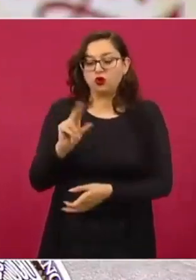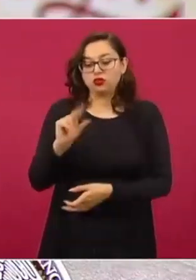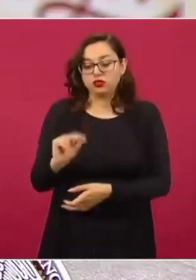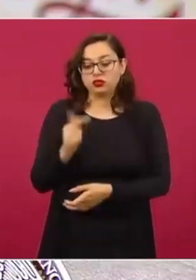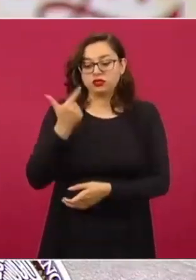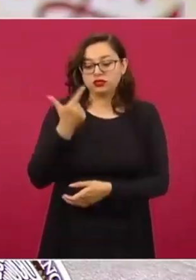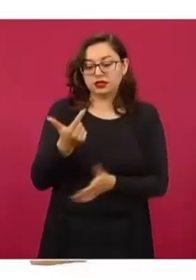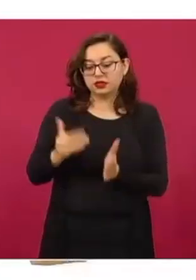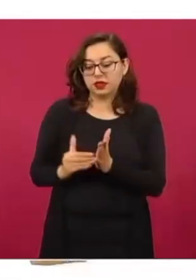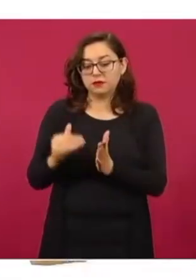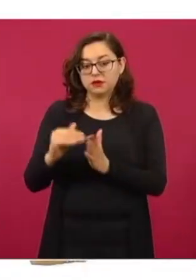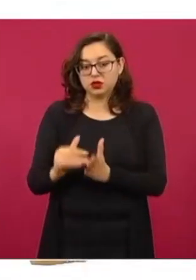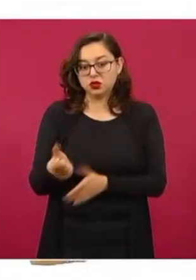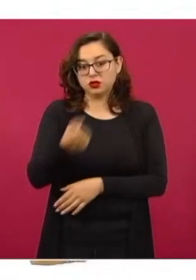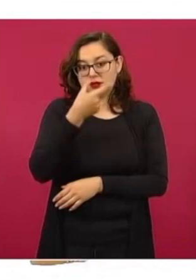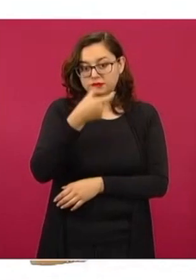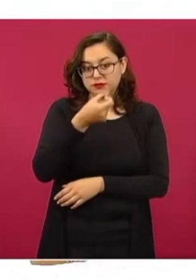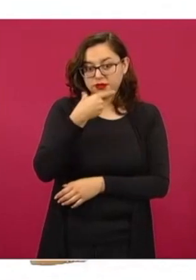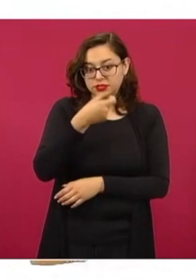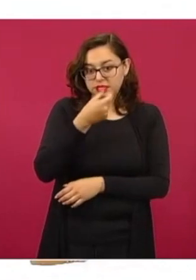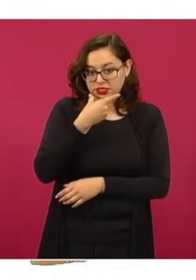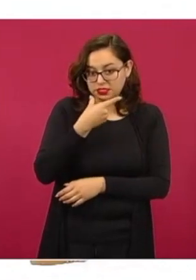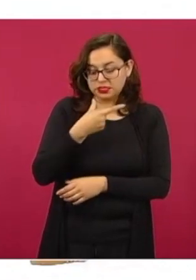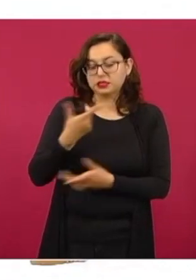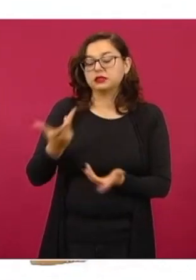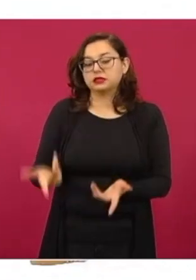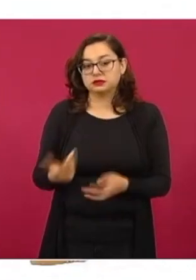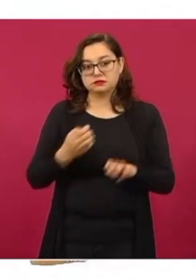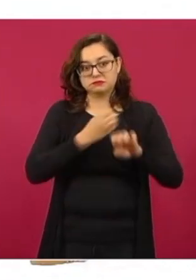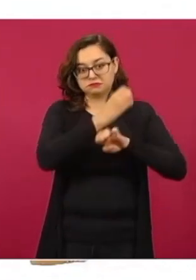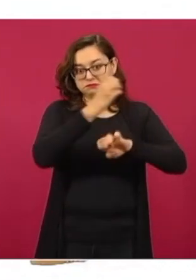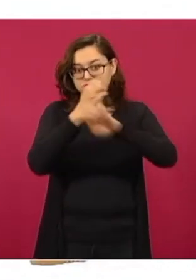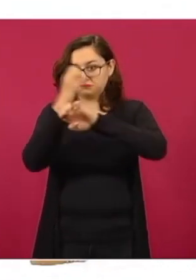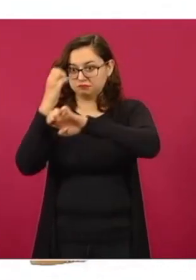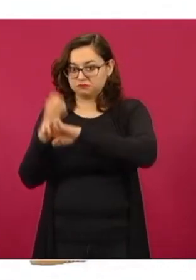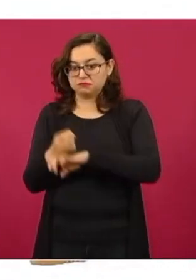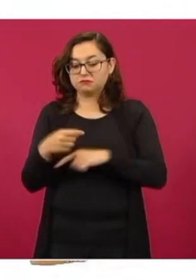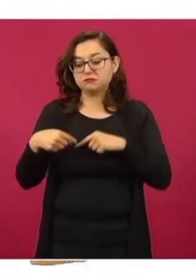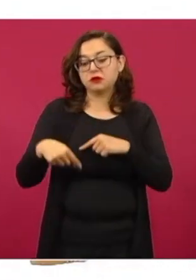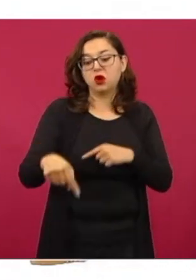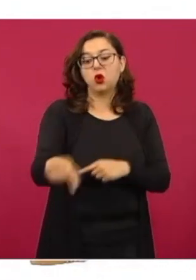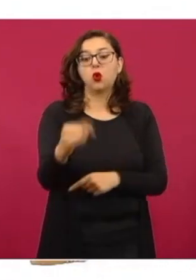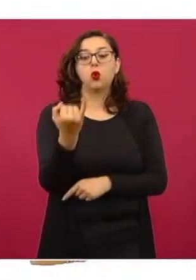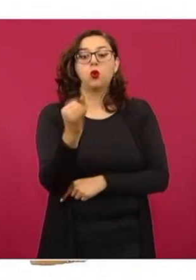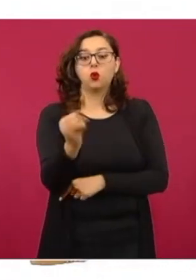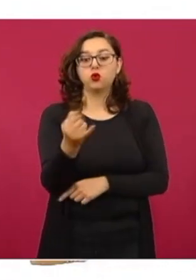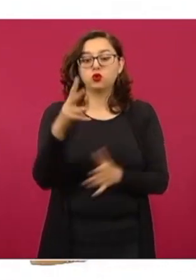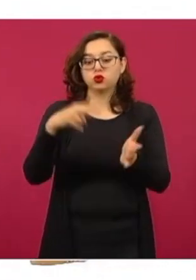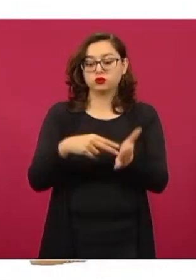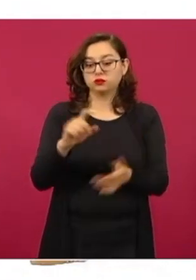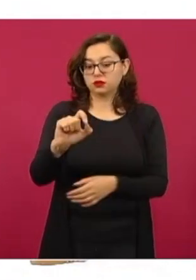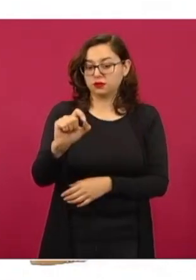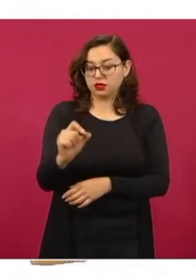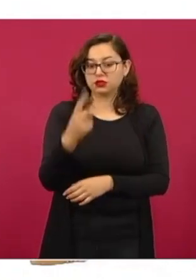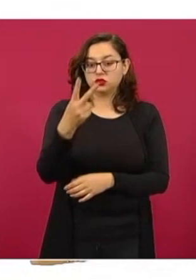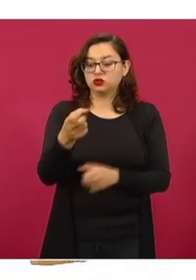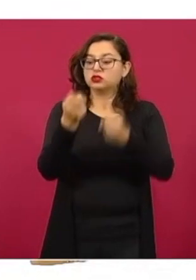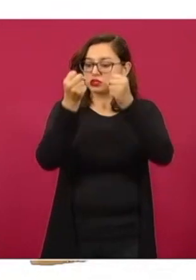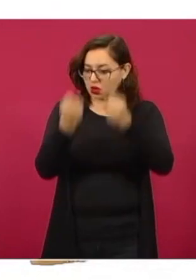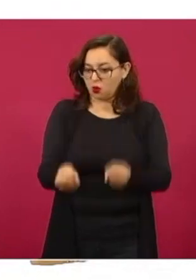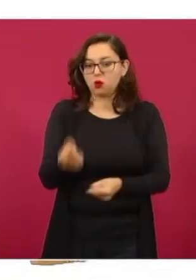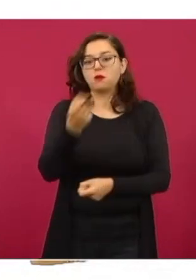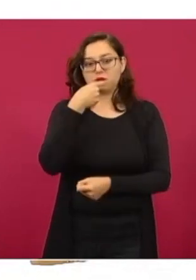darán atención a la demanda de las entidades federativas hasta junio de 2022 esto no termina